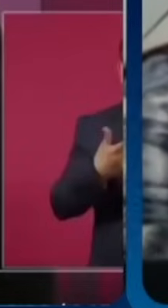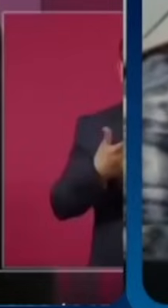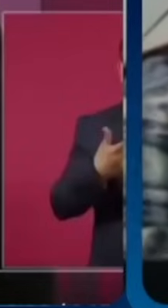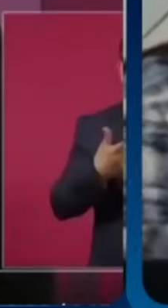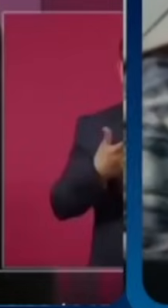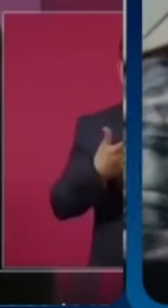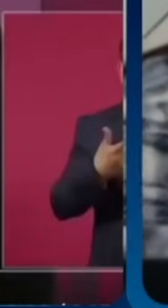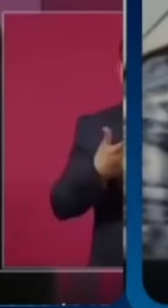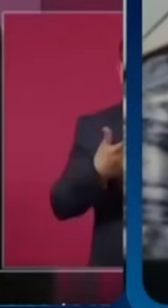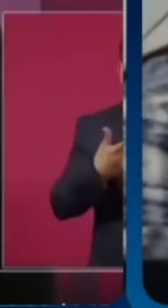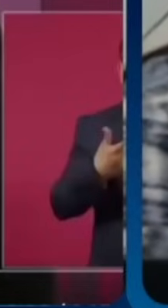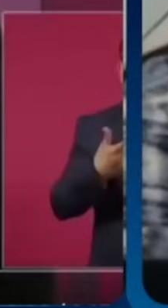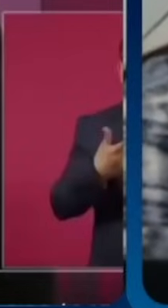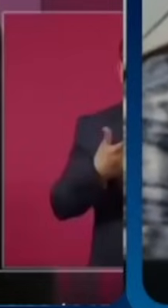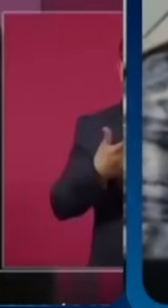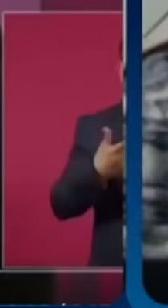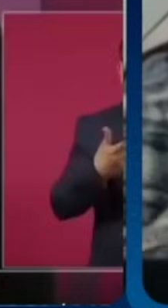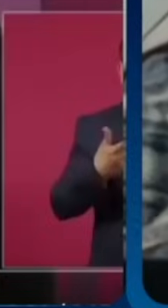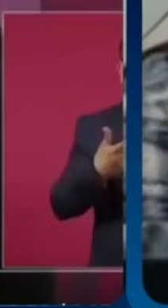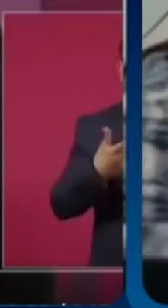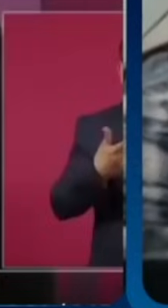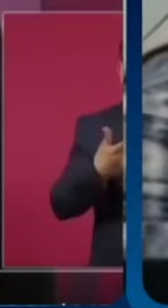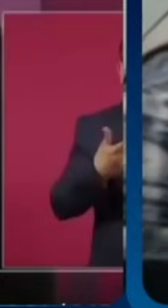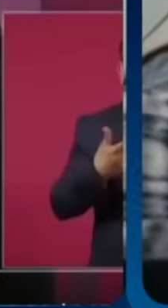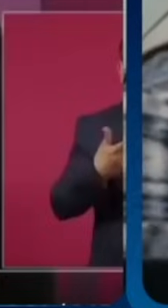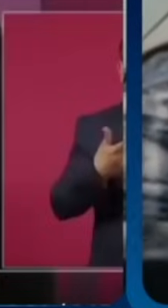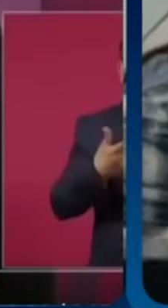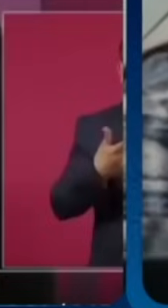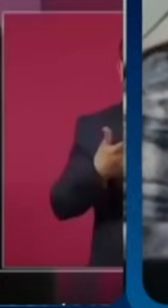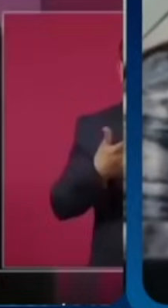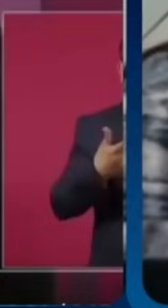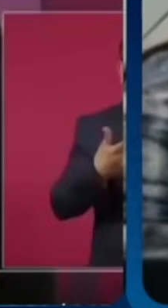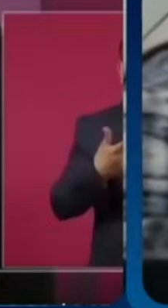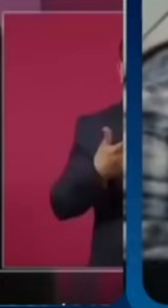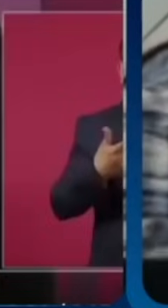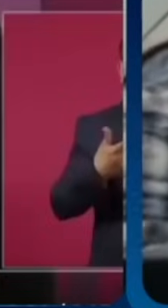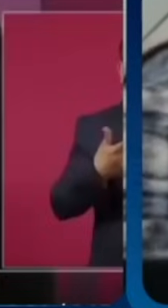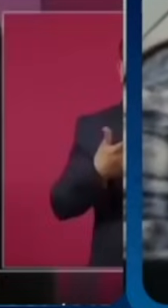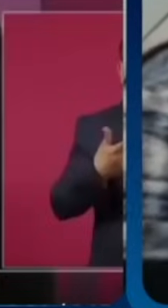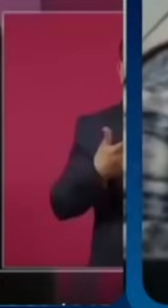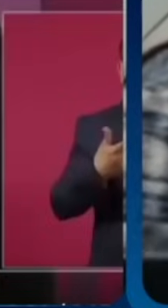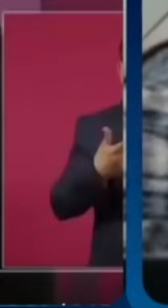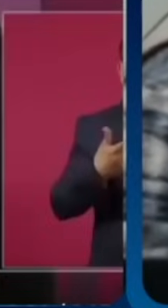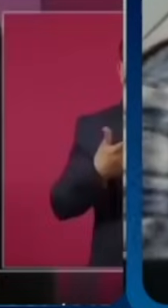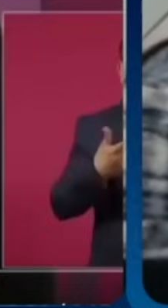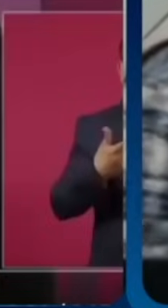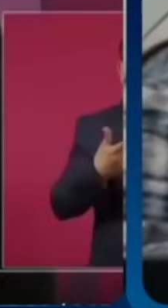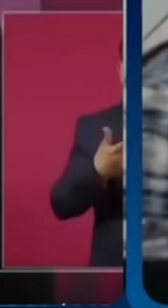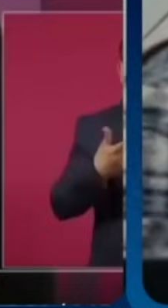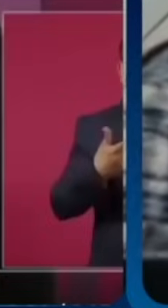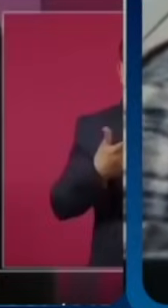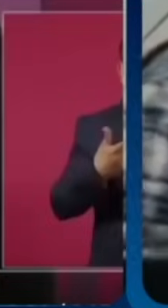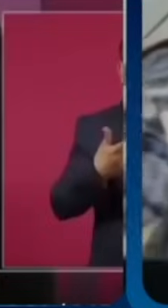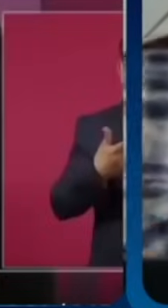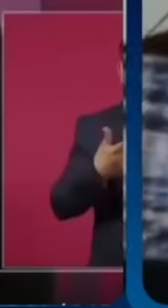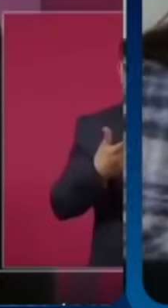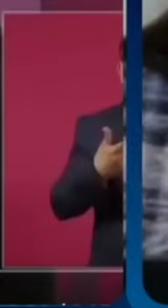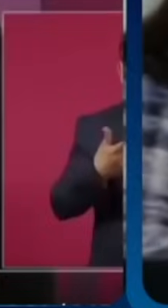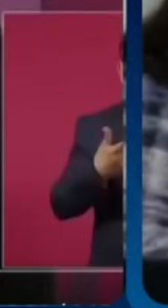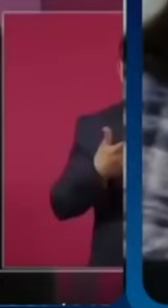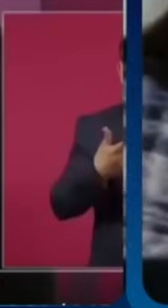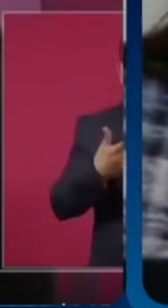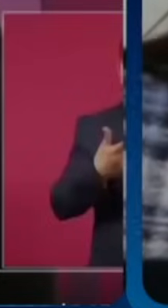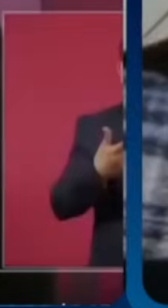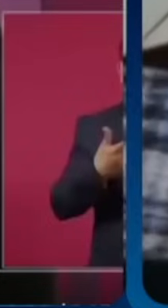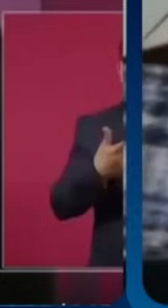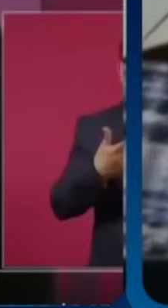los fideicomisos. Y no le quieren dar su lana a los trabajadores del Poder Judicial. Vamos